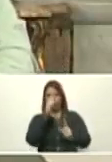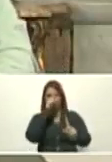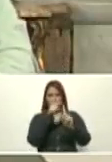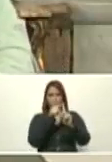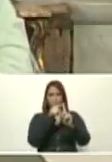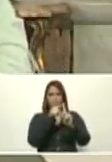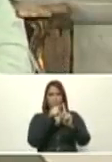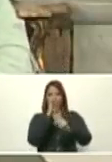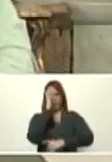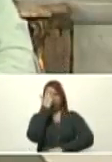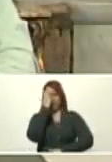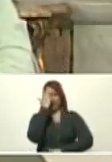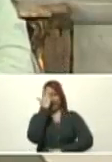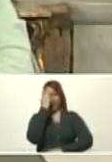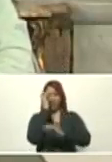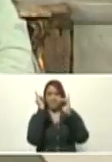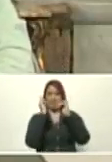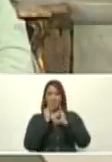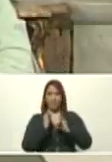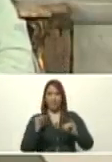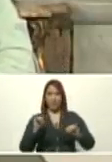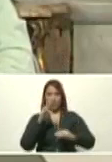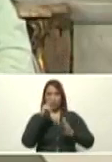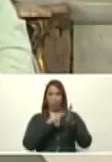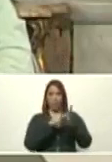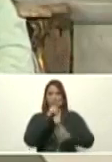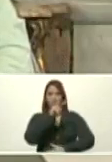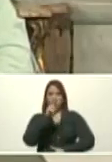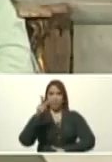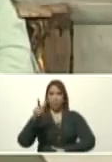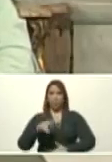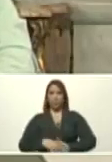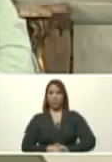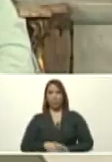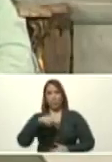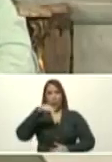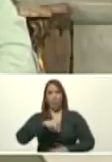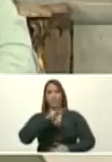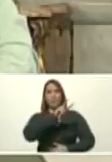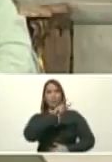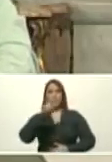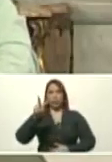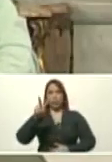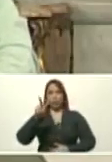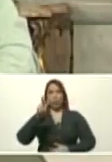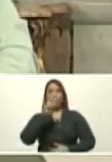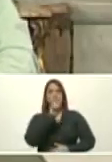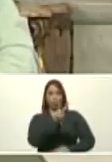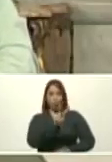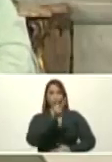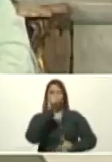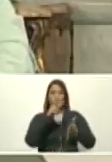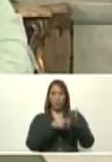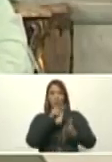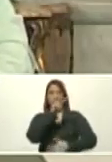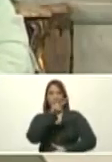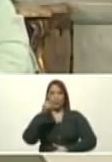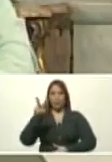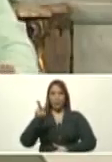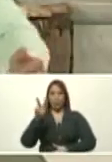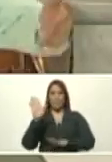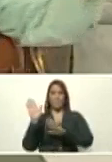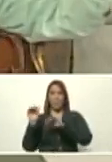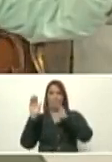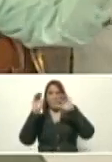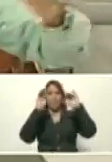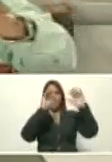a los carnavales. Felices 2022, hoy 22, del 2 del 2022, me despido